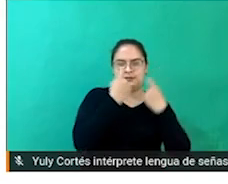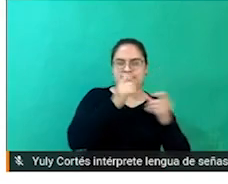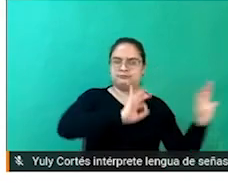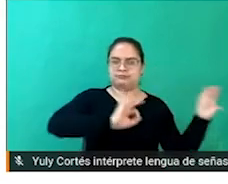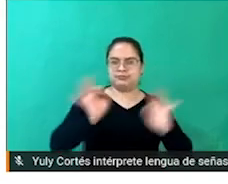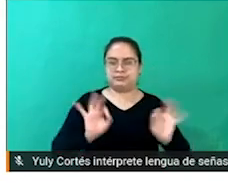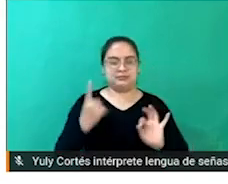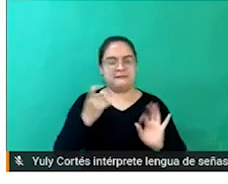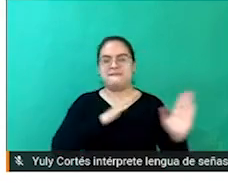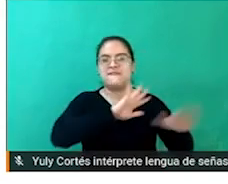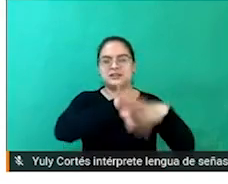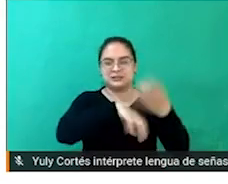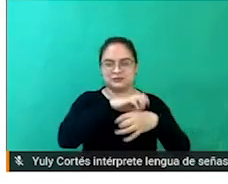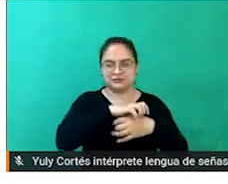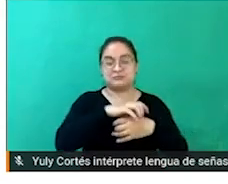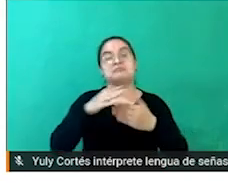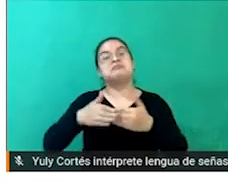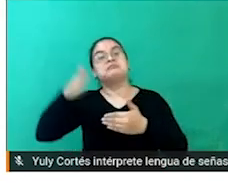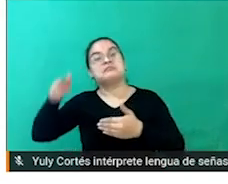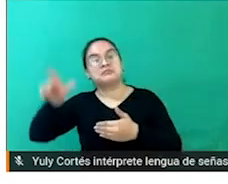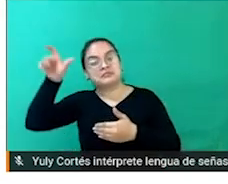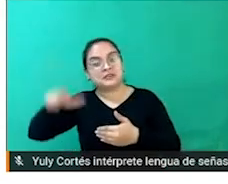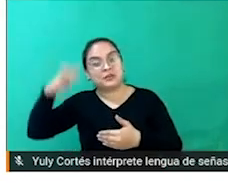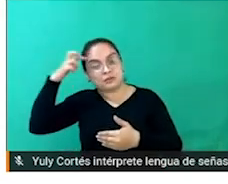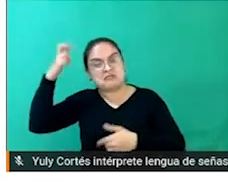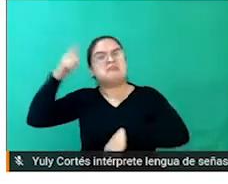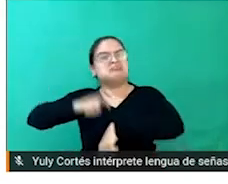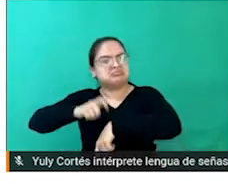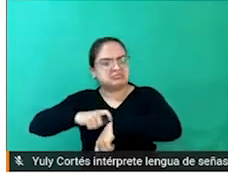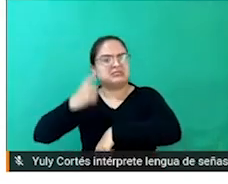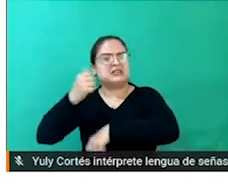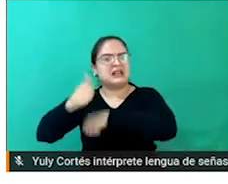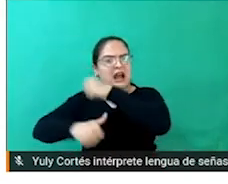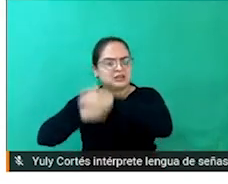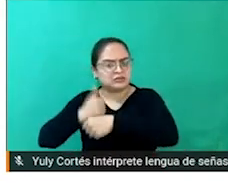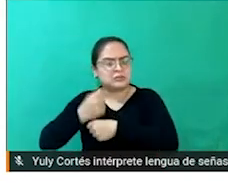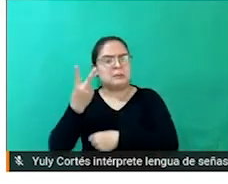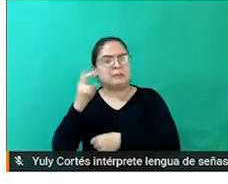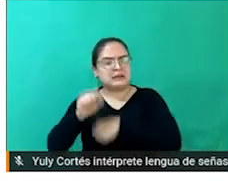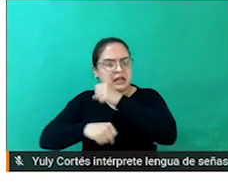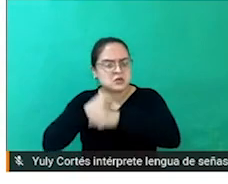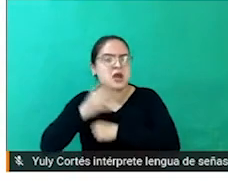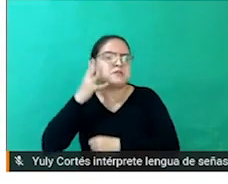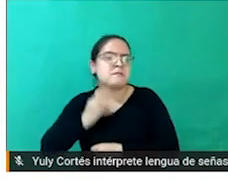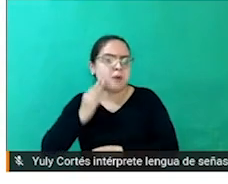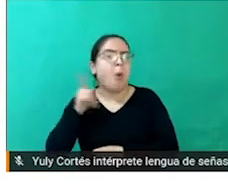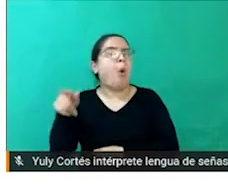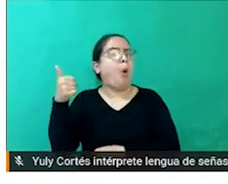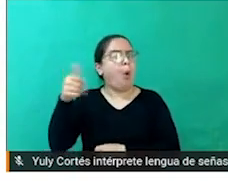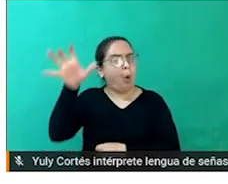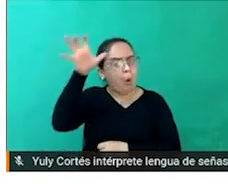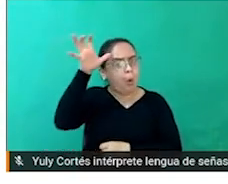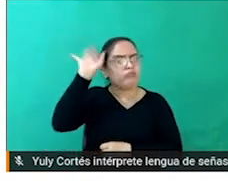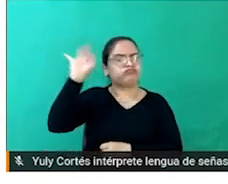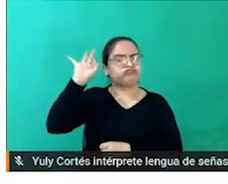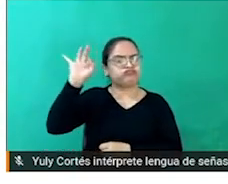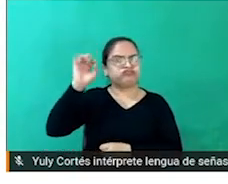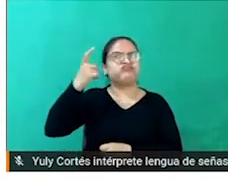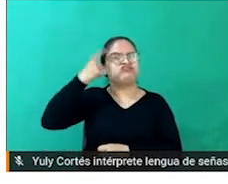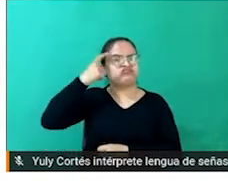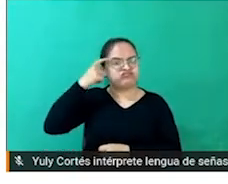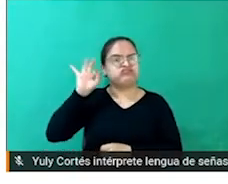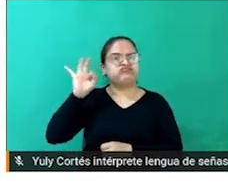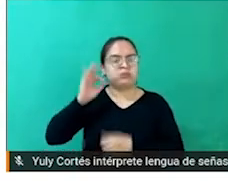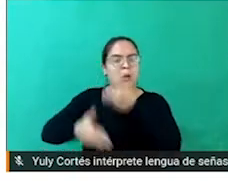experiencia. Por otro lado, tenemos a los profesionales que tienen 10, 20, 30 años de experiencia, son muy experimentados, conocen mucho el